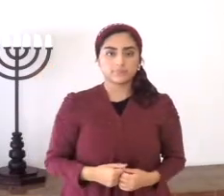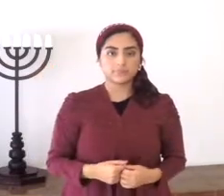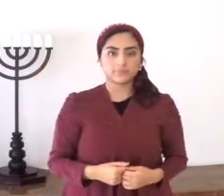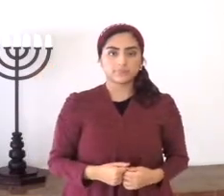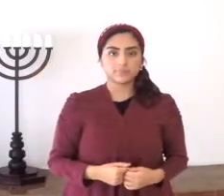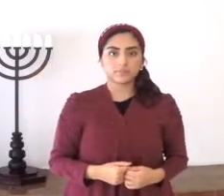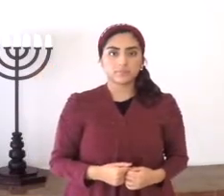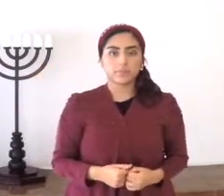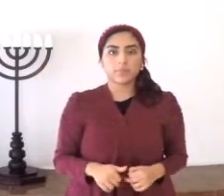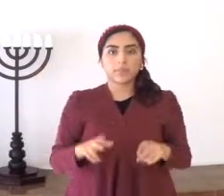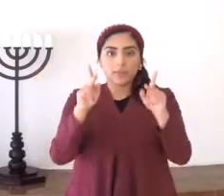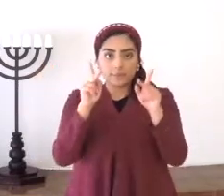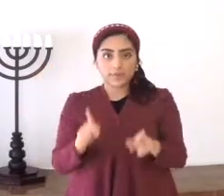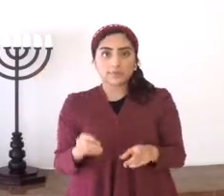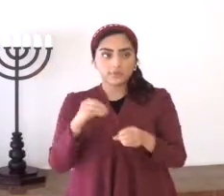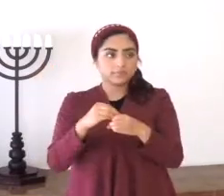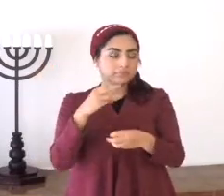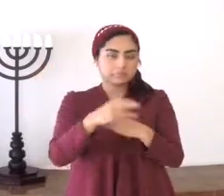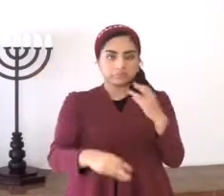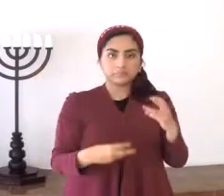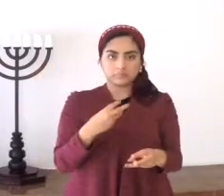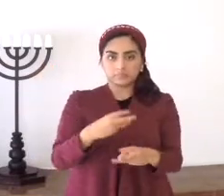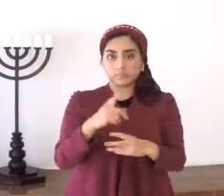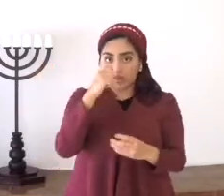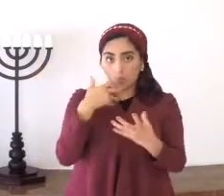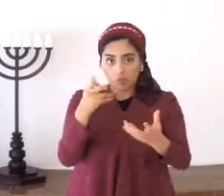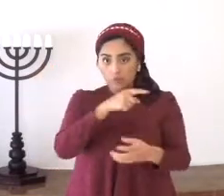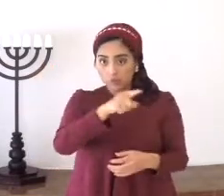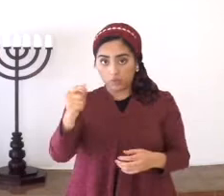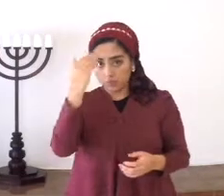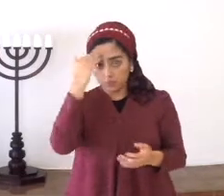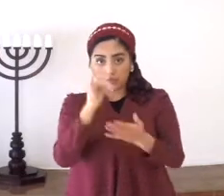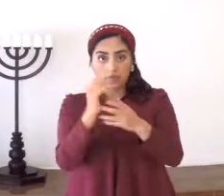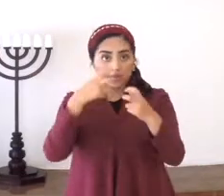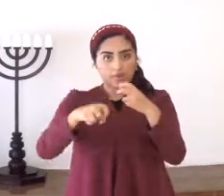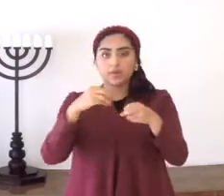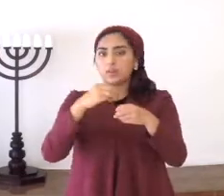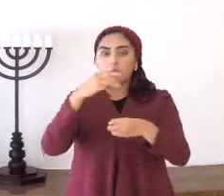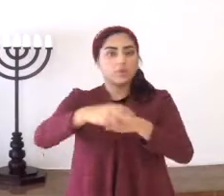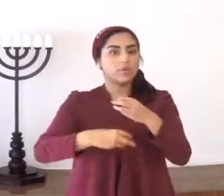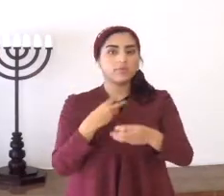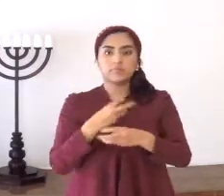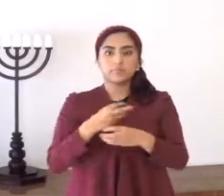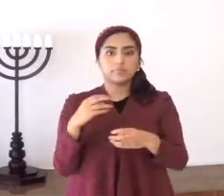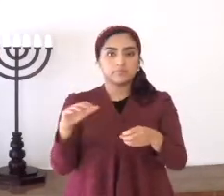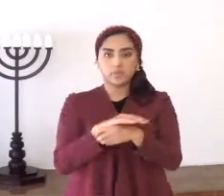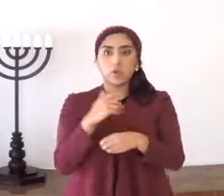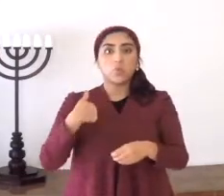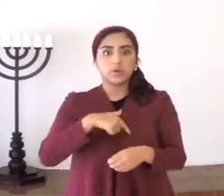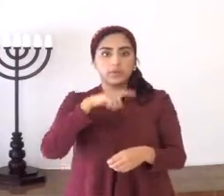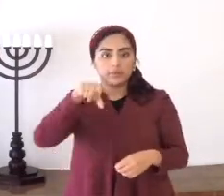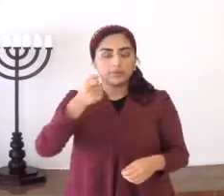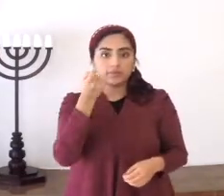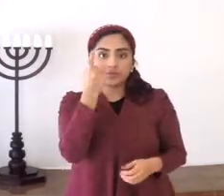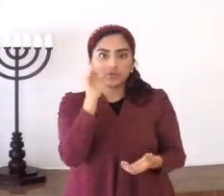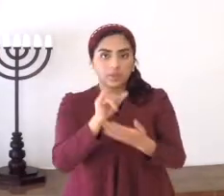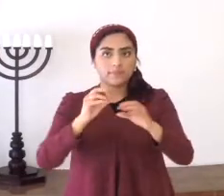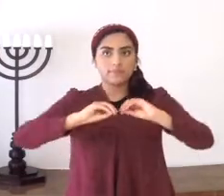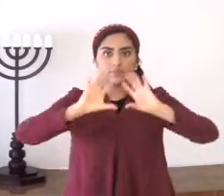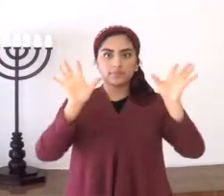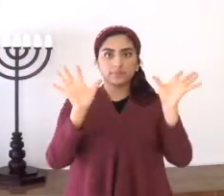alumbrar. Ahora, la gente a nivel mundial, porque quiero que sepas que el problema es